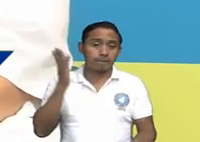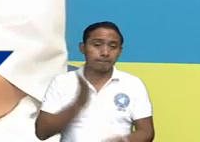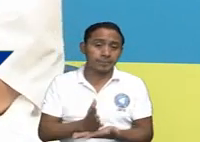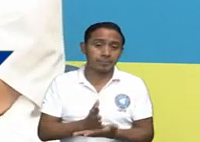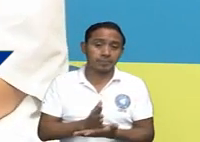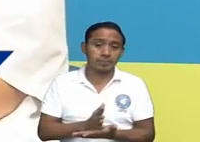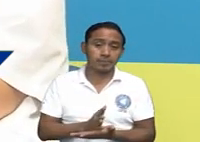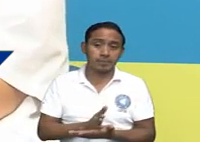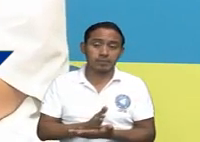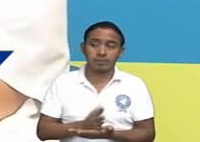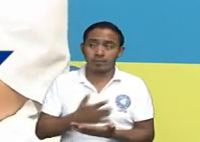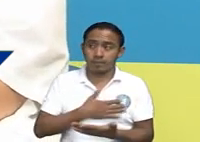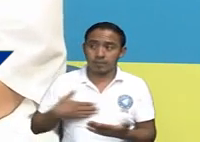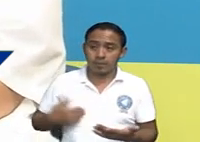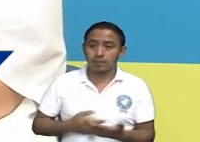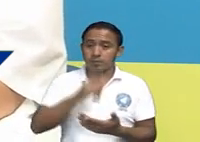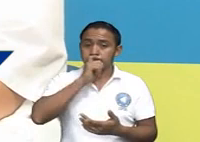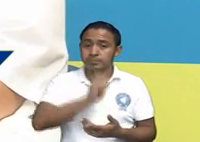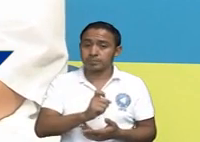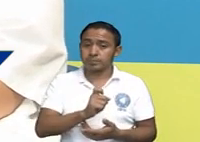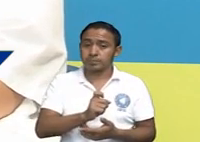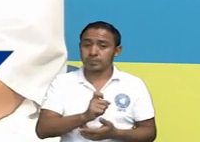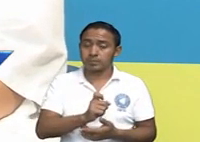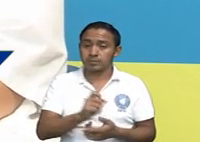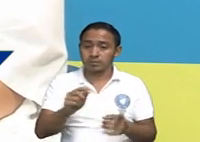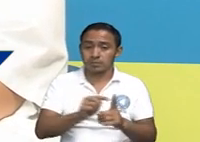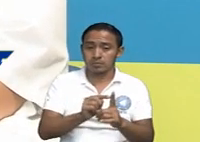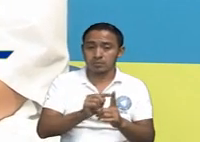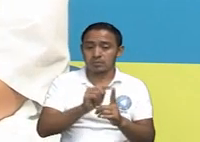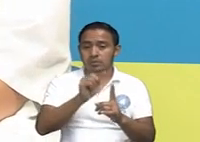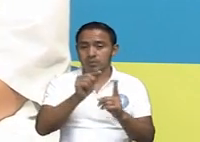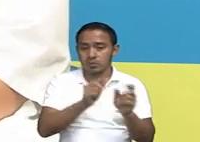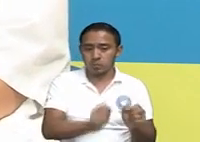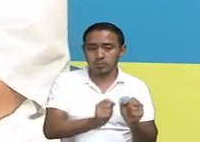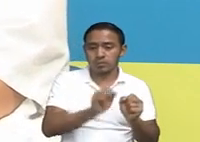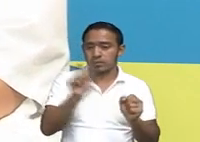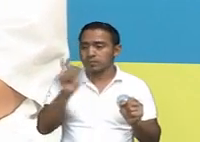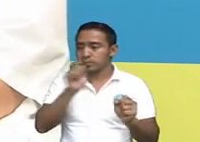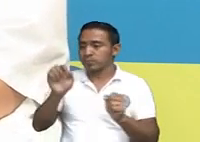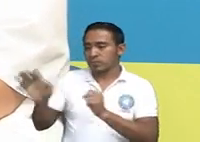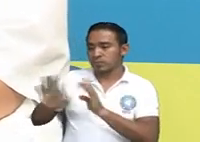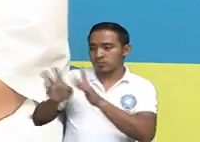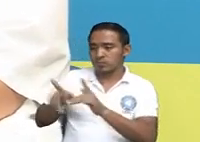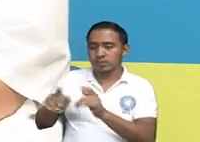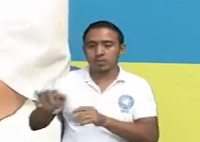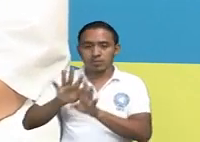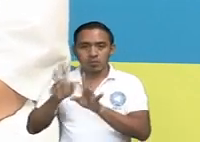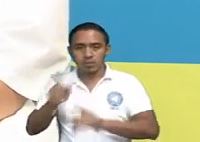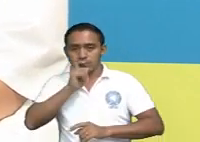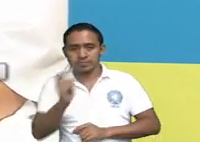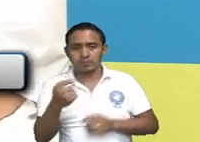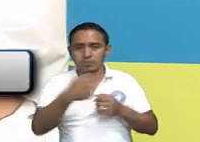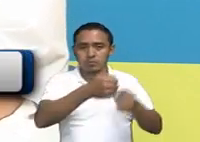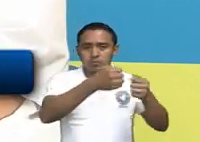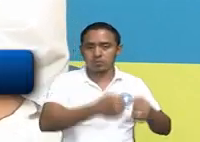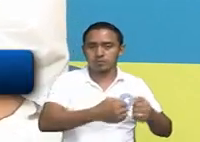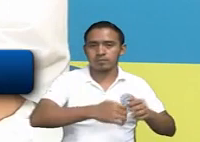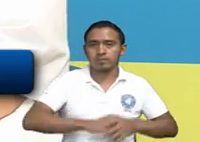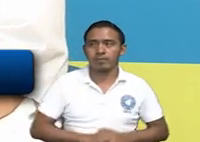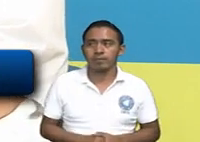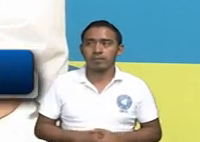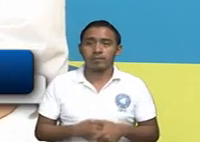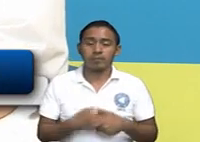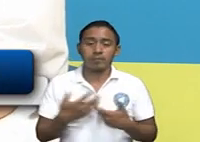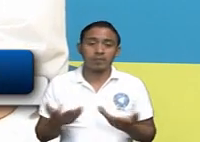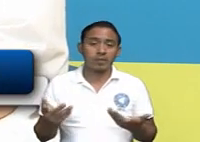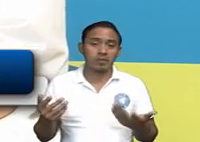sexualmente y preferiblemente que le gusten de otro sexo, o sea, que a los niños les gusten las niñas y que a las niñas les gusten los niños, porque